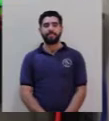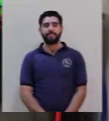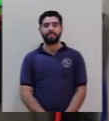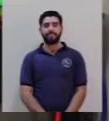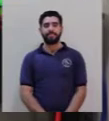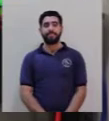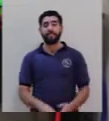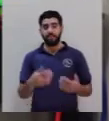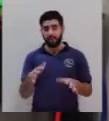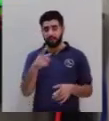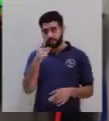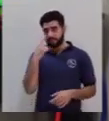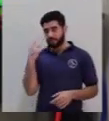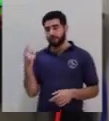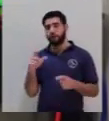Se me dice qué tanto, profe.